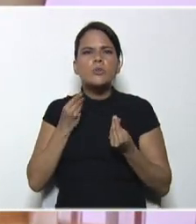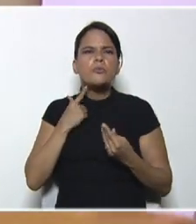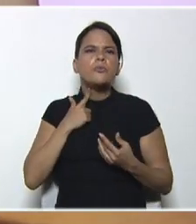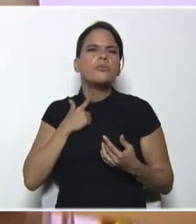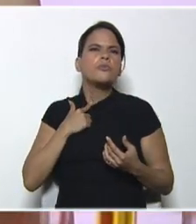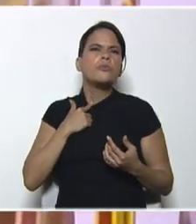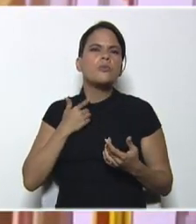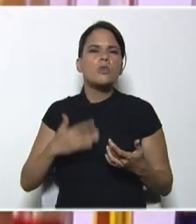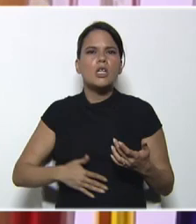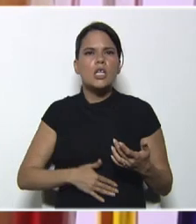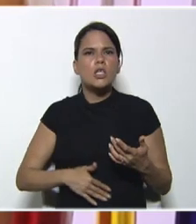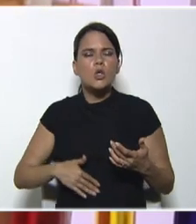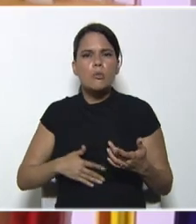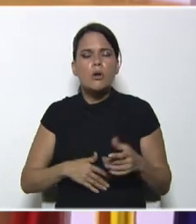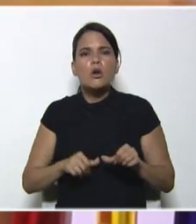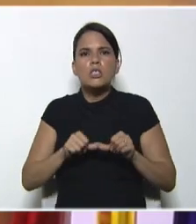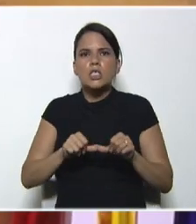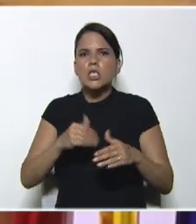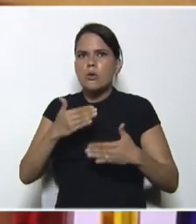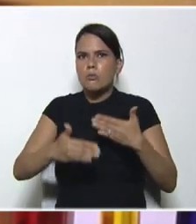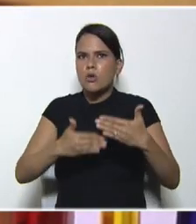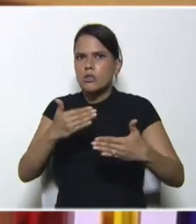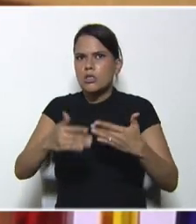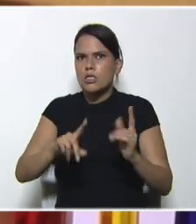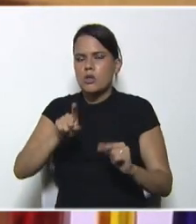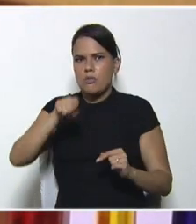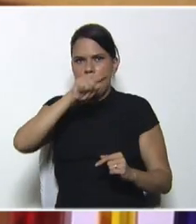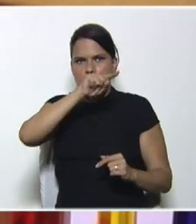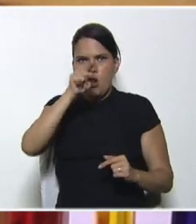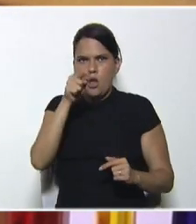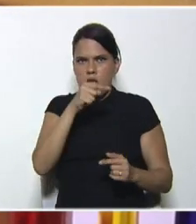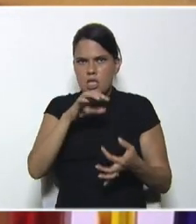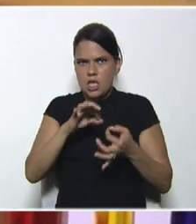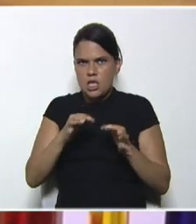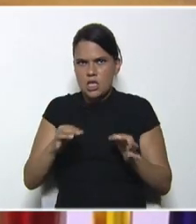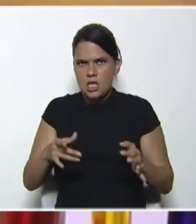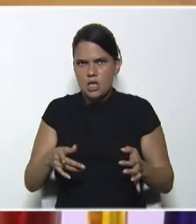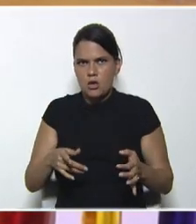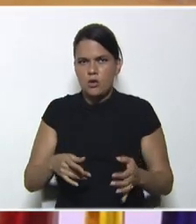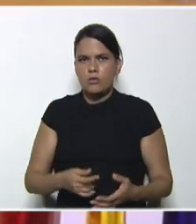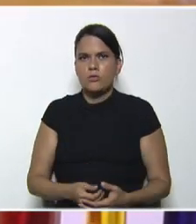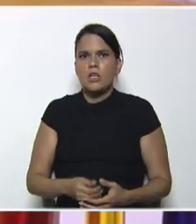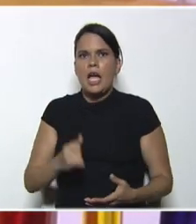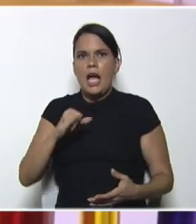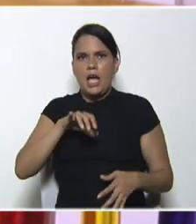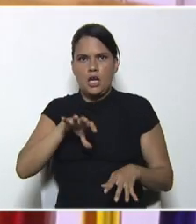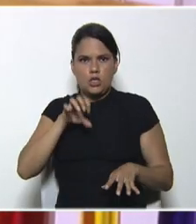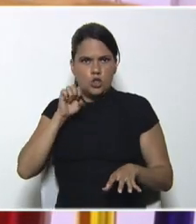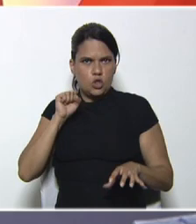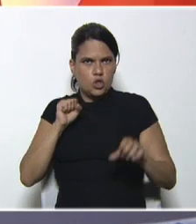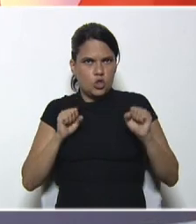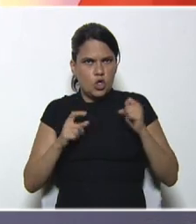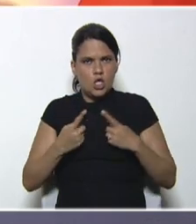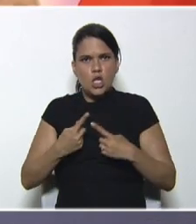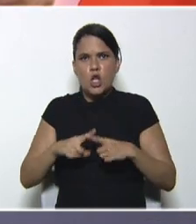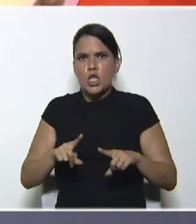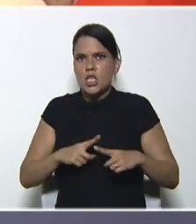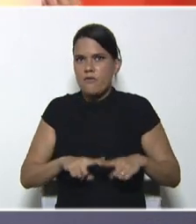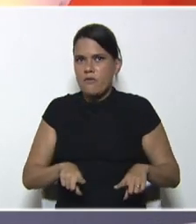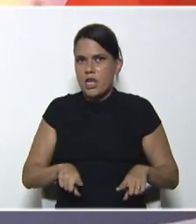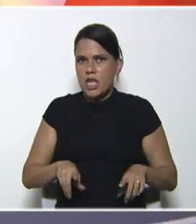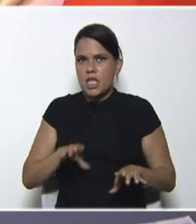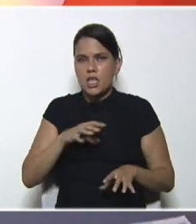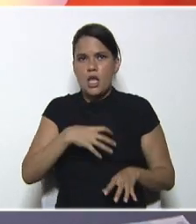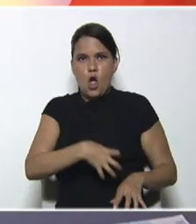su proceso hasta llegar a los intestinos, cumple también funciones de absorción en los diferentes órganos, ya sea por el hígado, la vesícula,